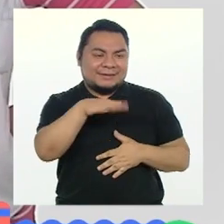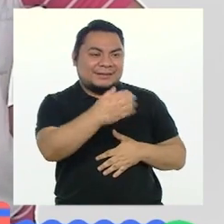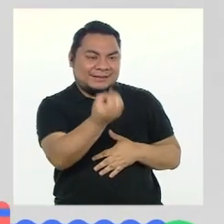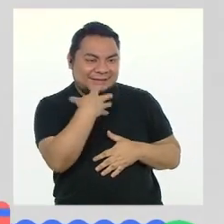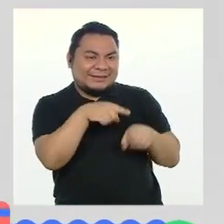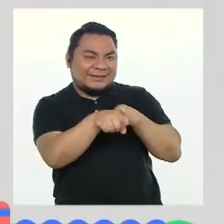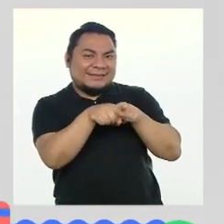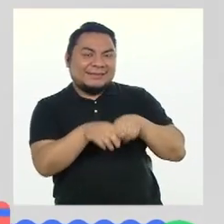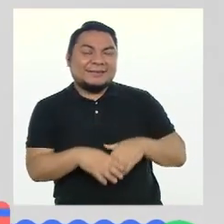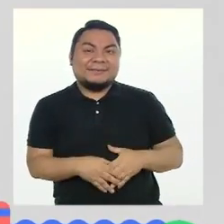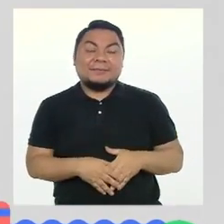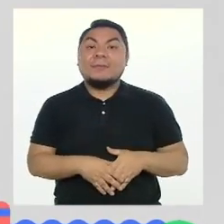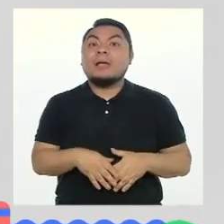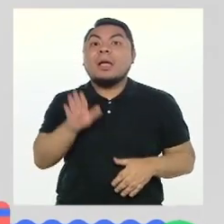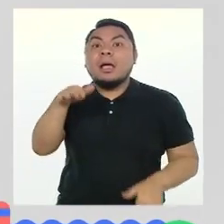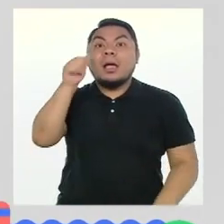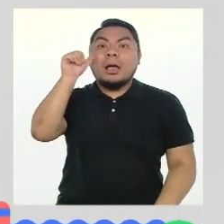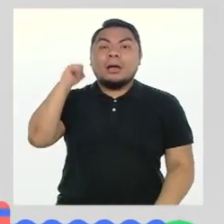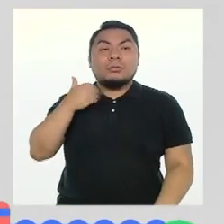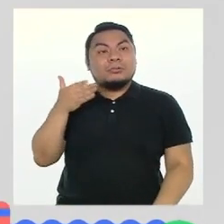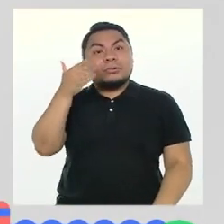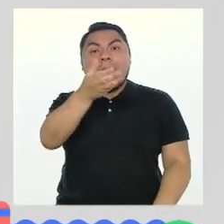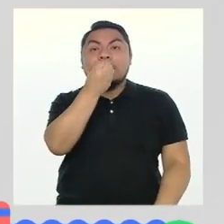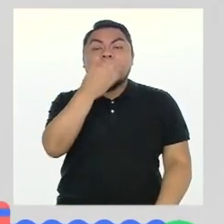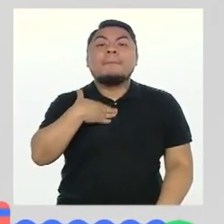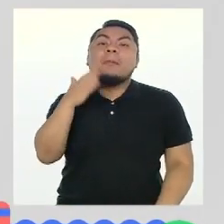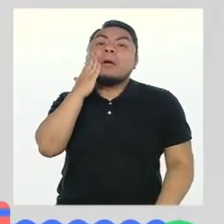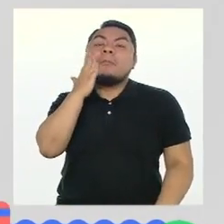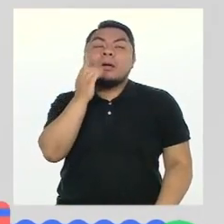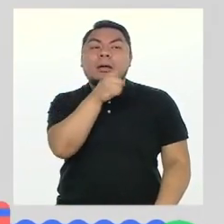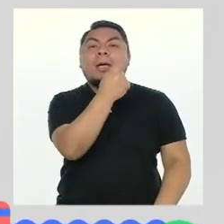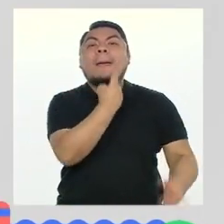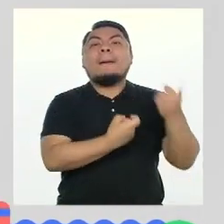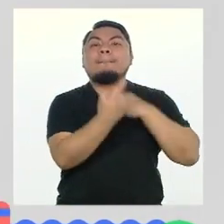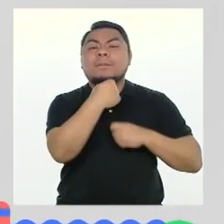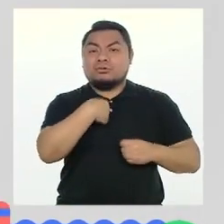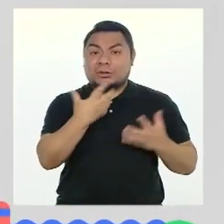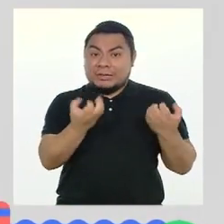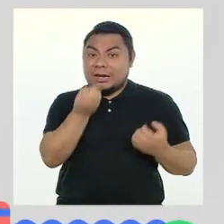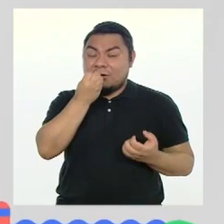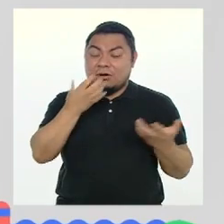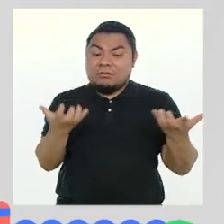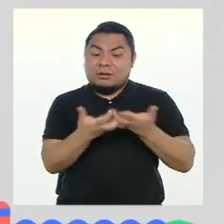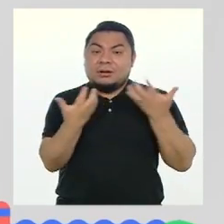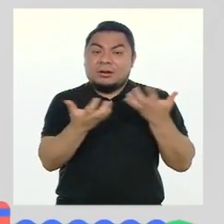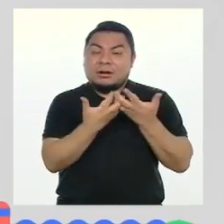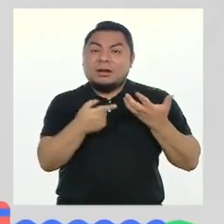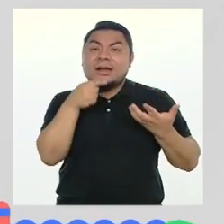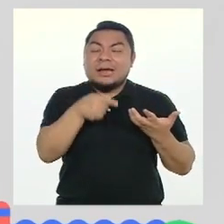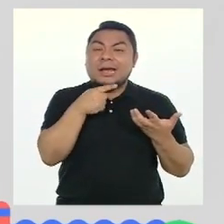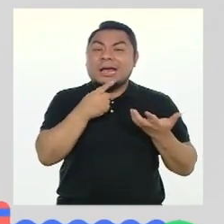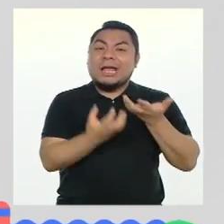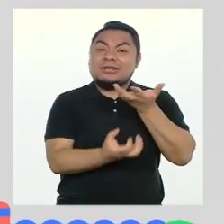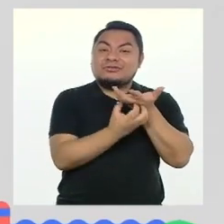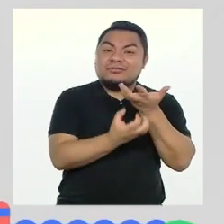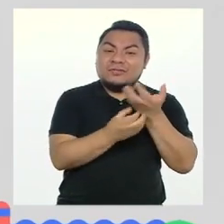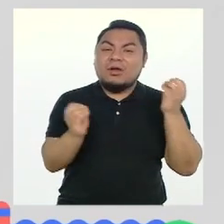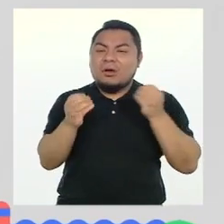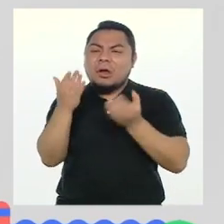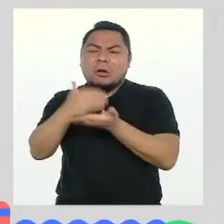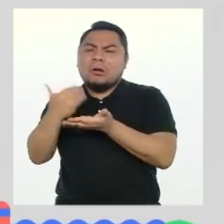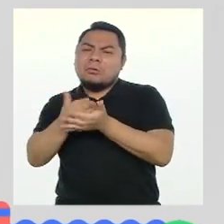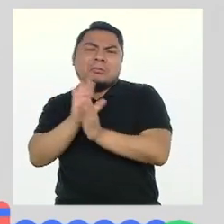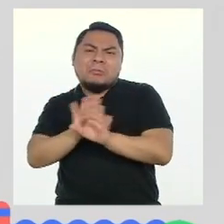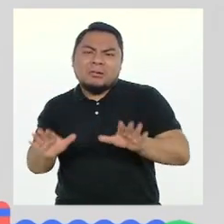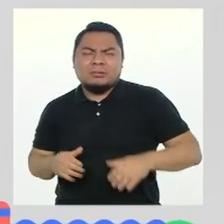Calcetín. Ayer, cuando iba a almorzar mi mamá, me preguntó si quería comer ensalada cruda o ensalada cocida.